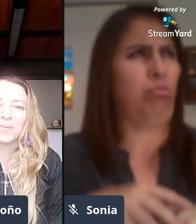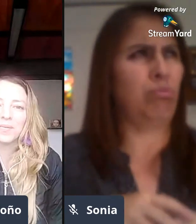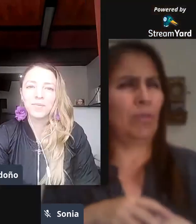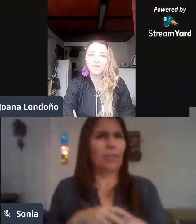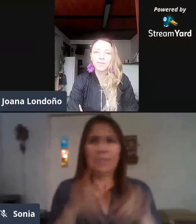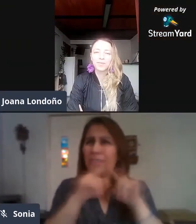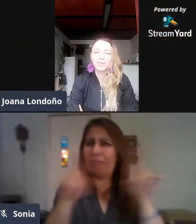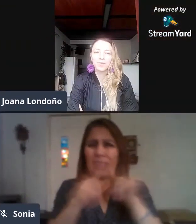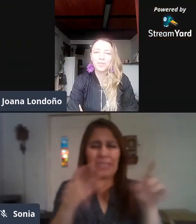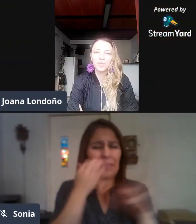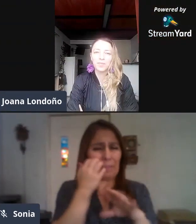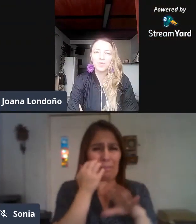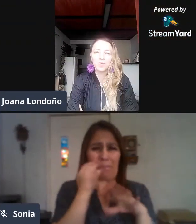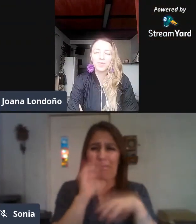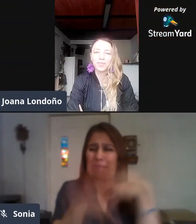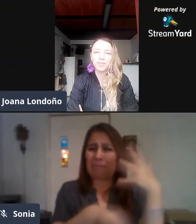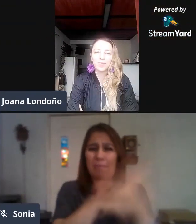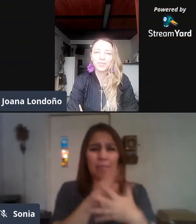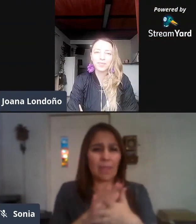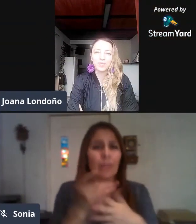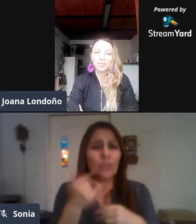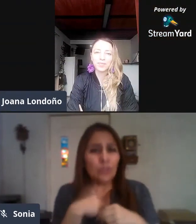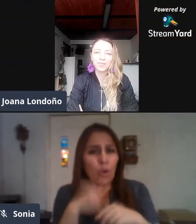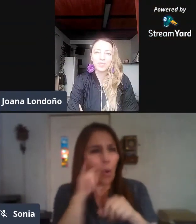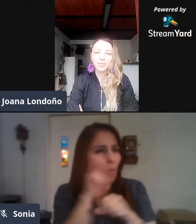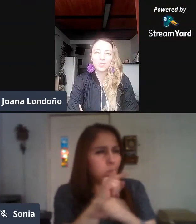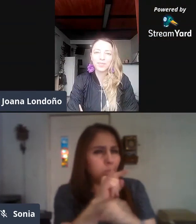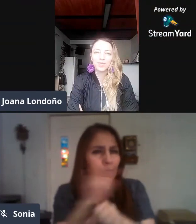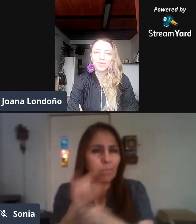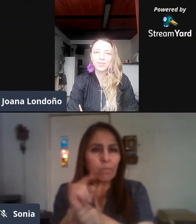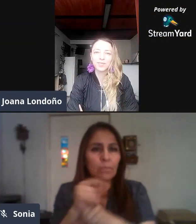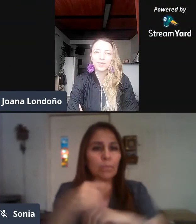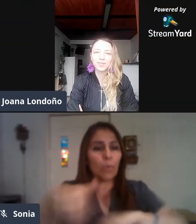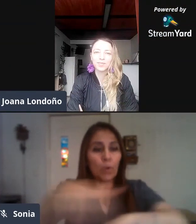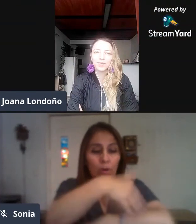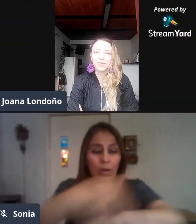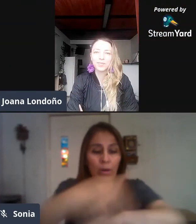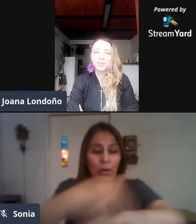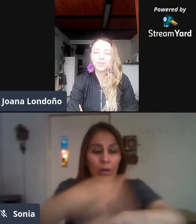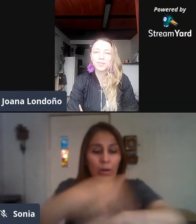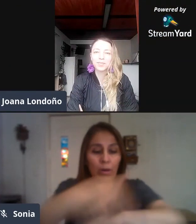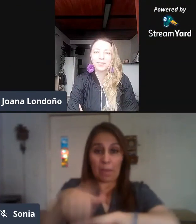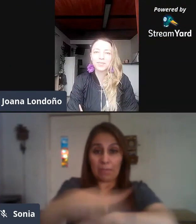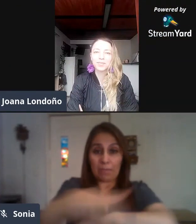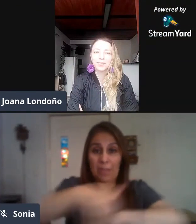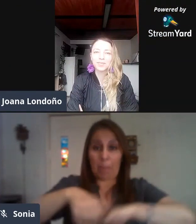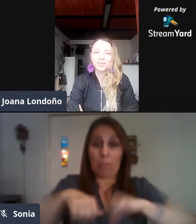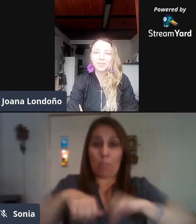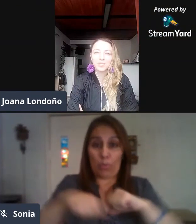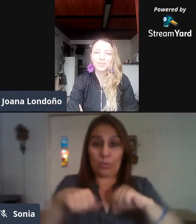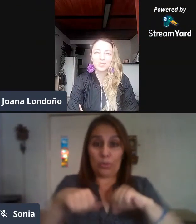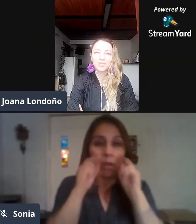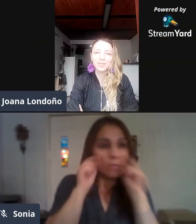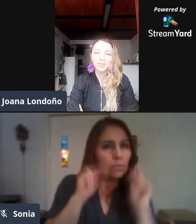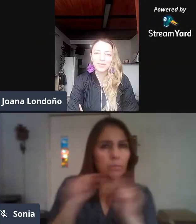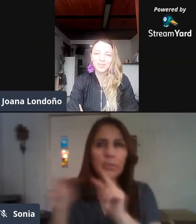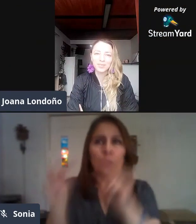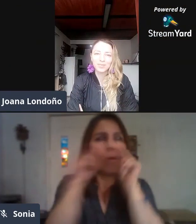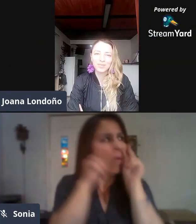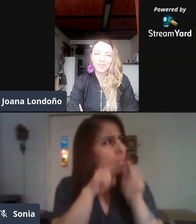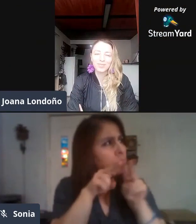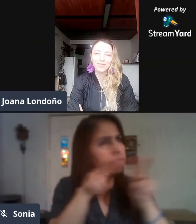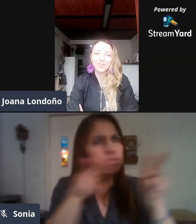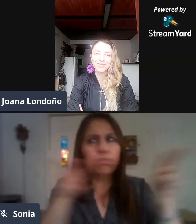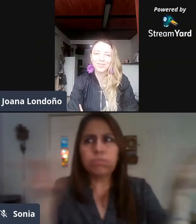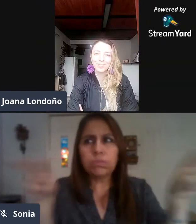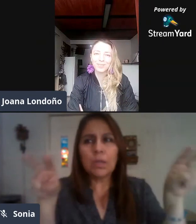que no observaba observo aquí por la séptima y es tengo un panorama bastante amplio empezando por las montañas pero